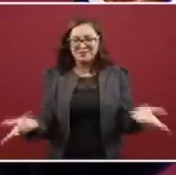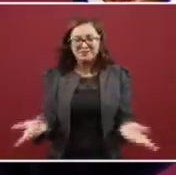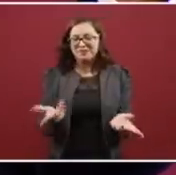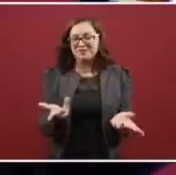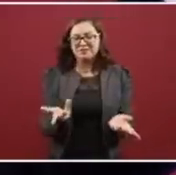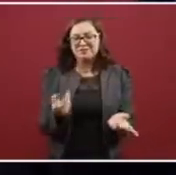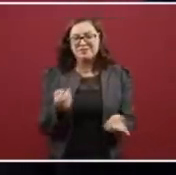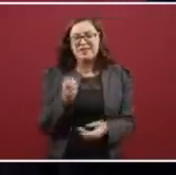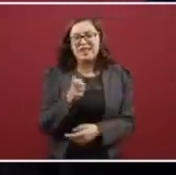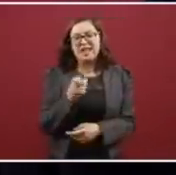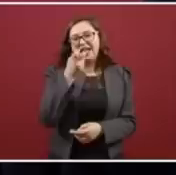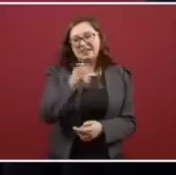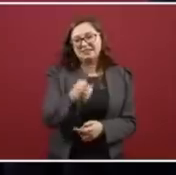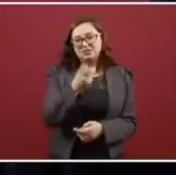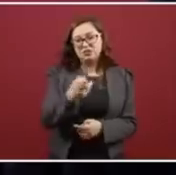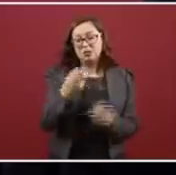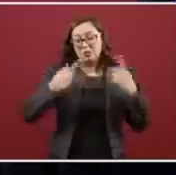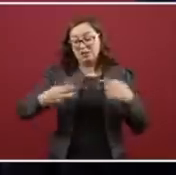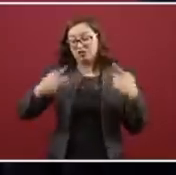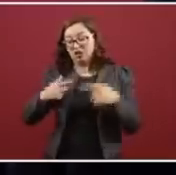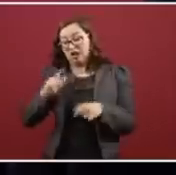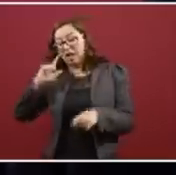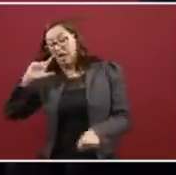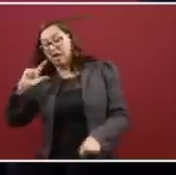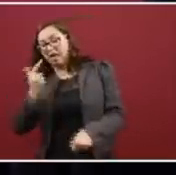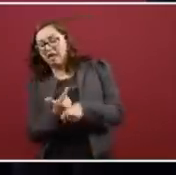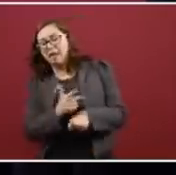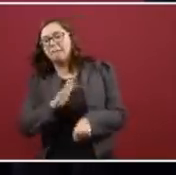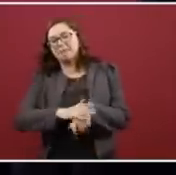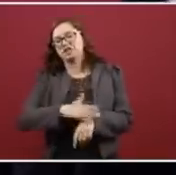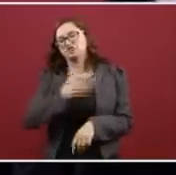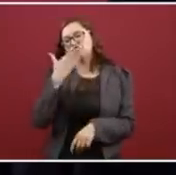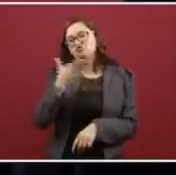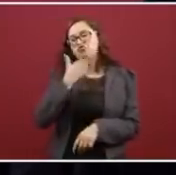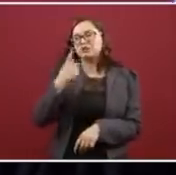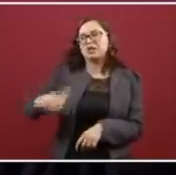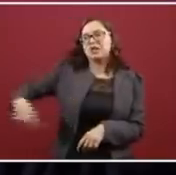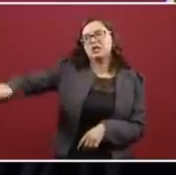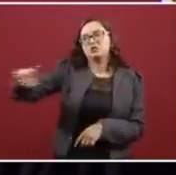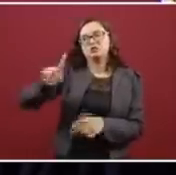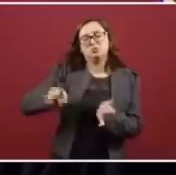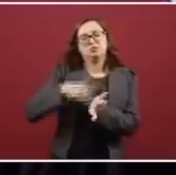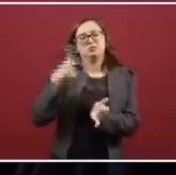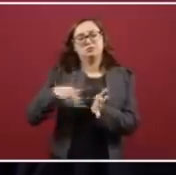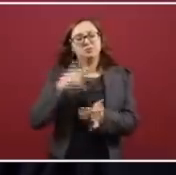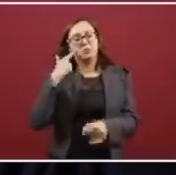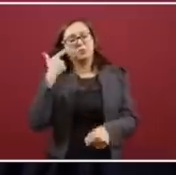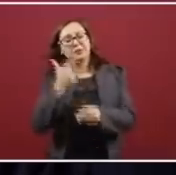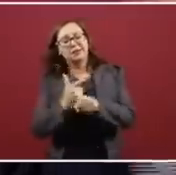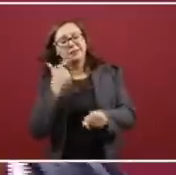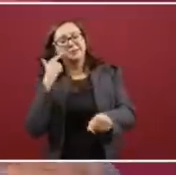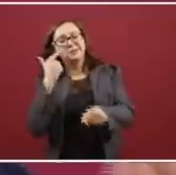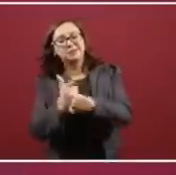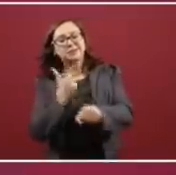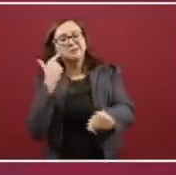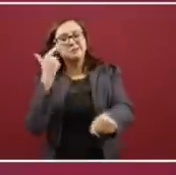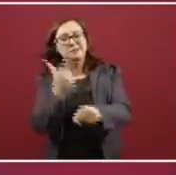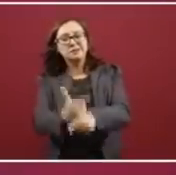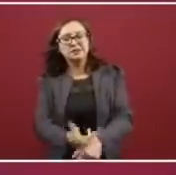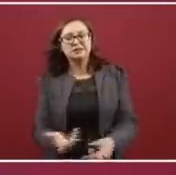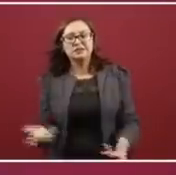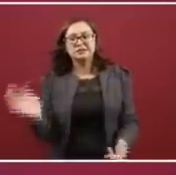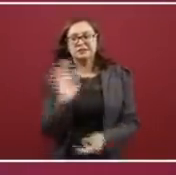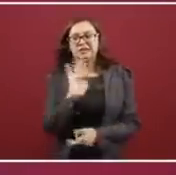el consumidor puede detectar y que se puede pensar que está vinculado a los propios